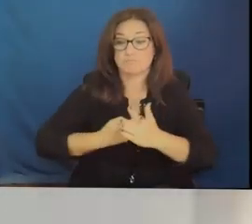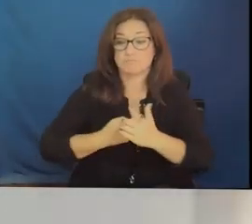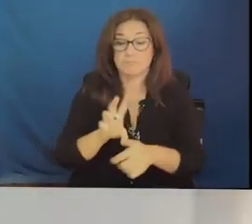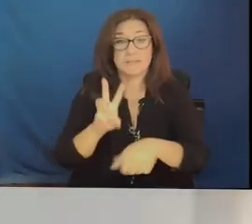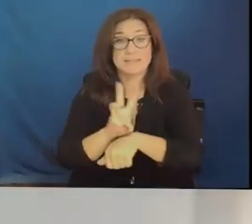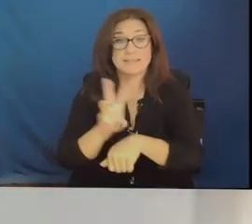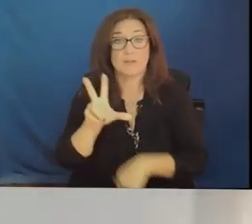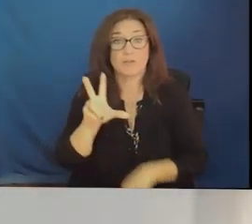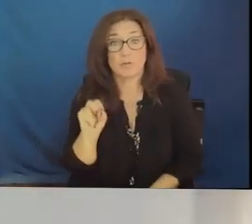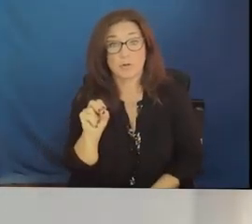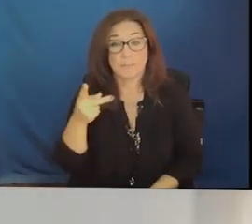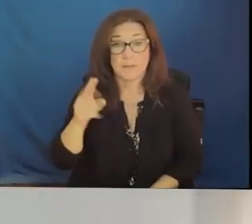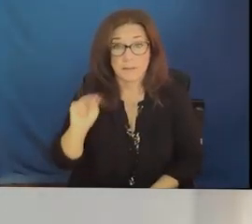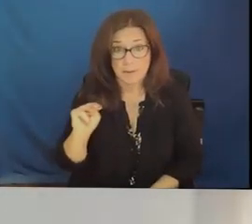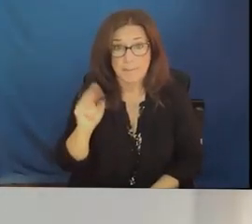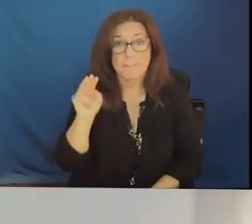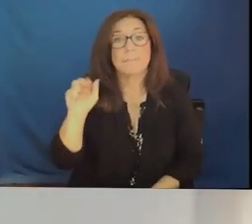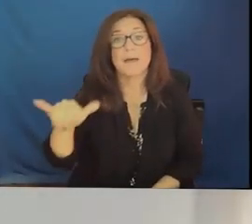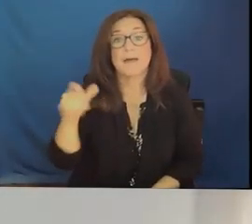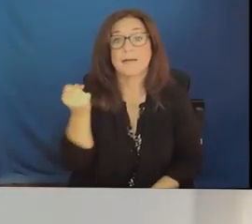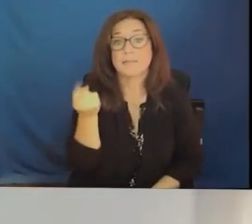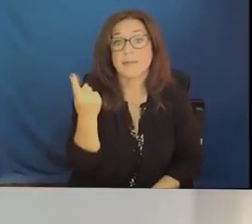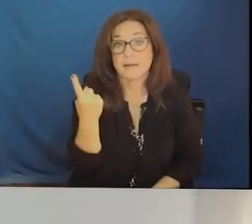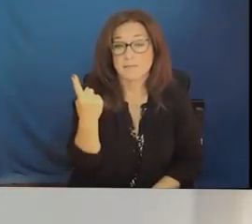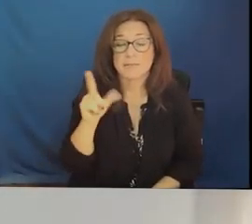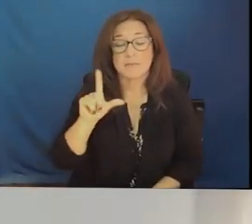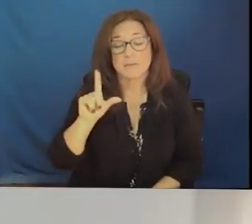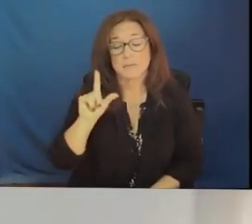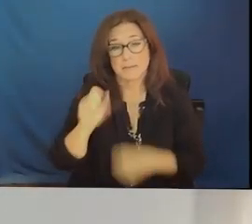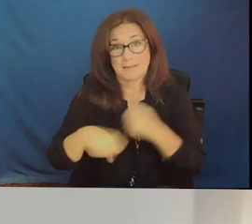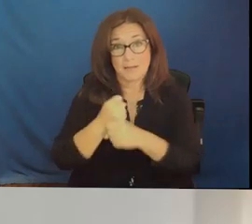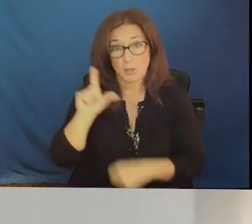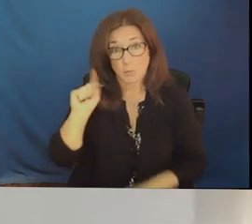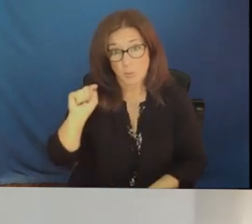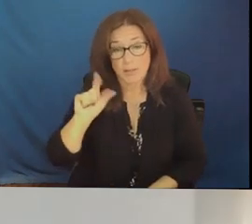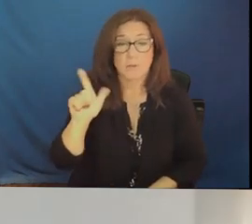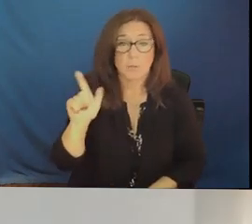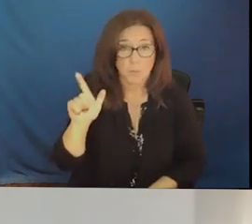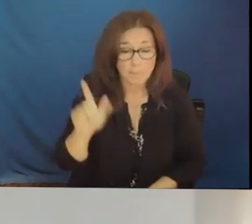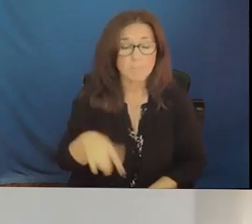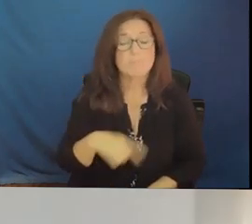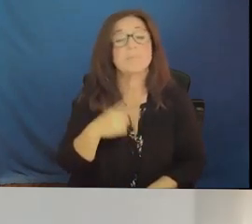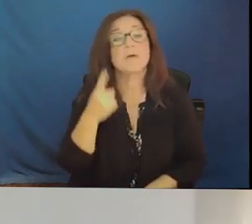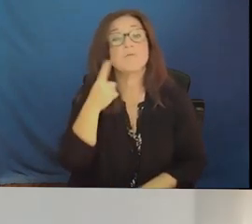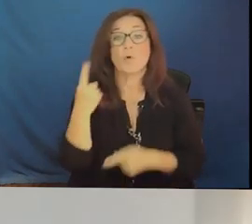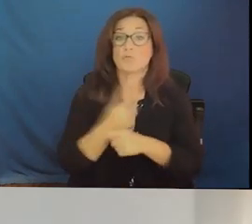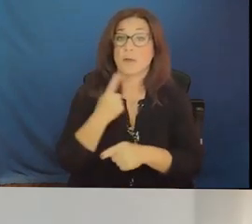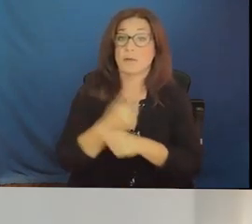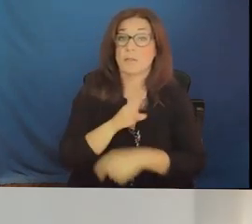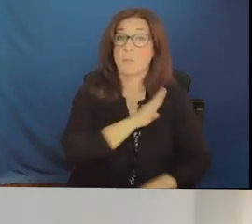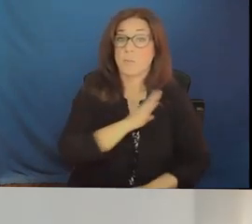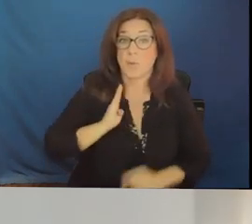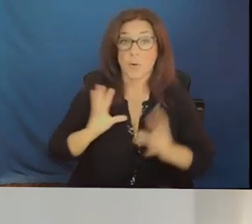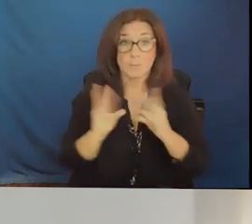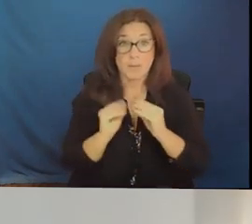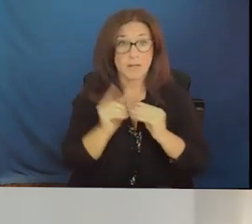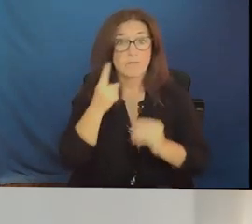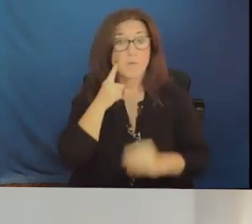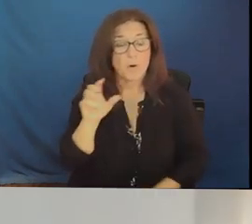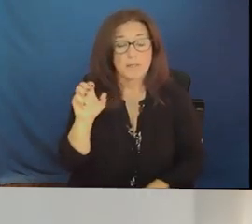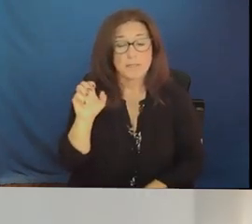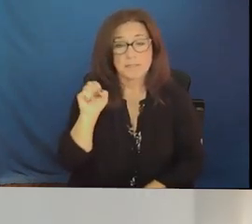despertó a nuestra red wifi information about interpretation place acerca de